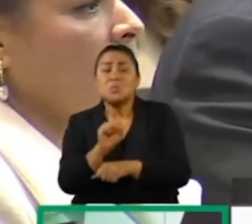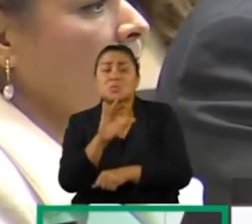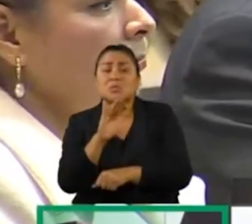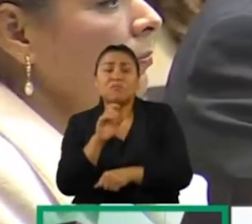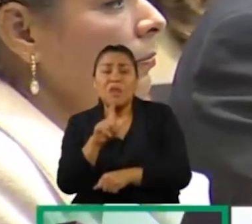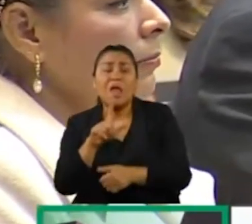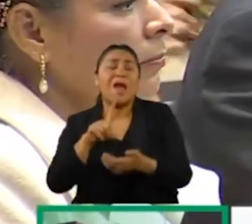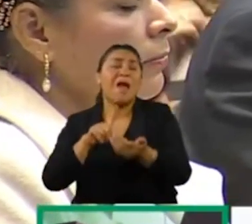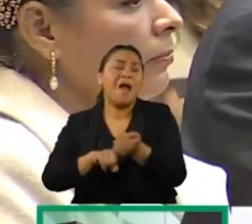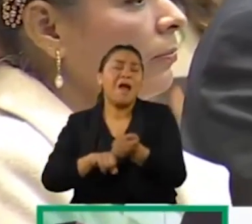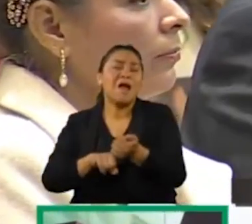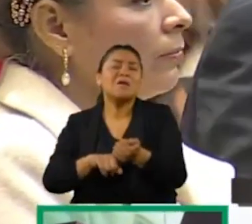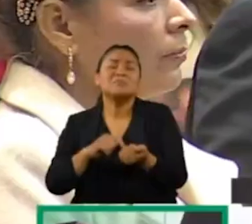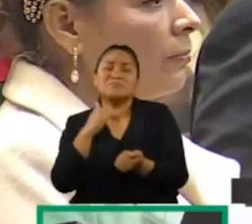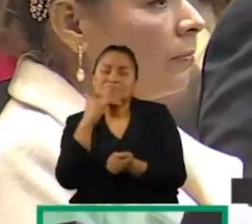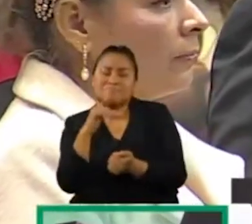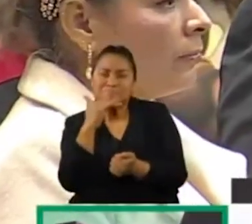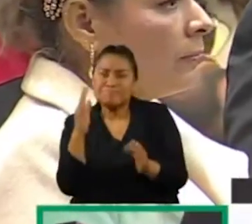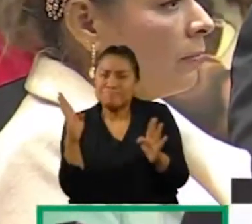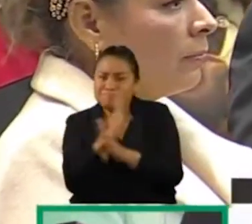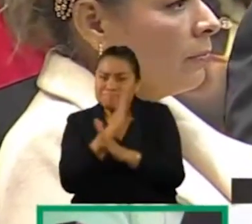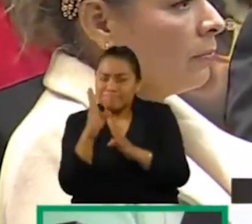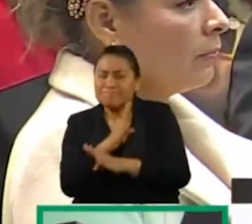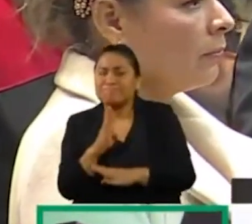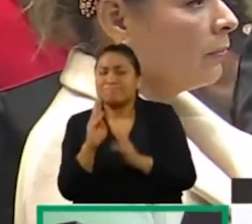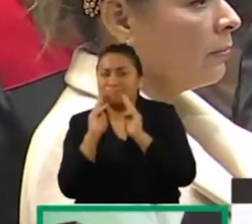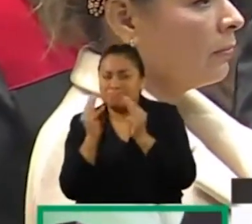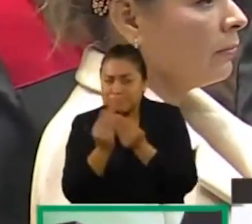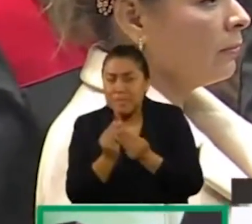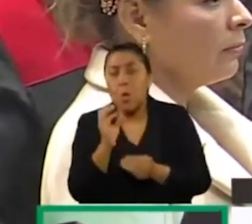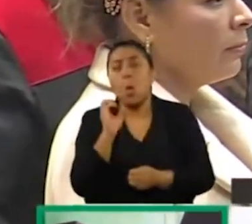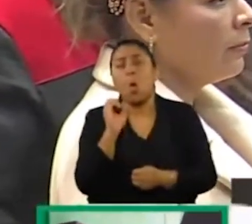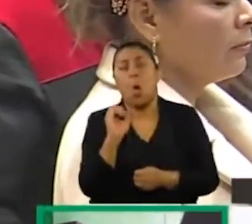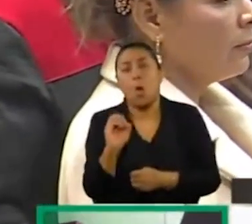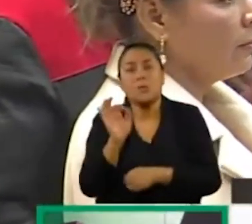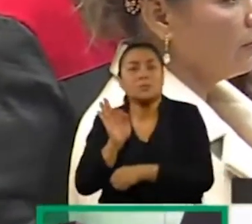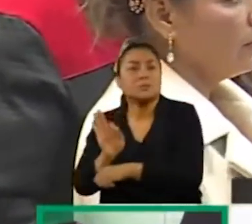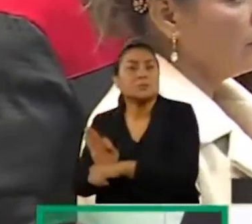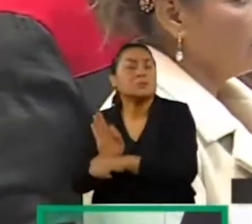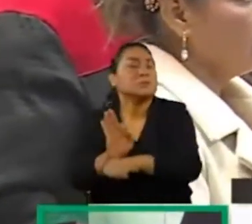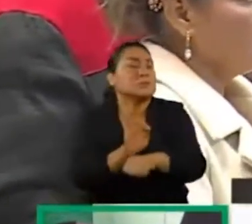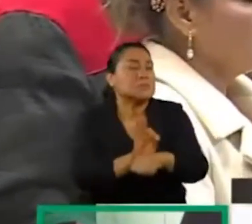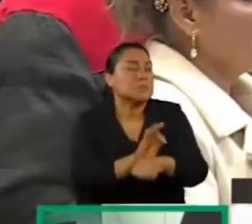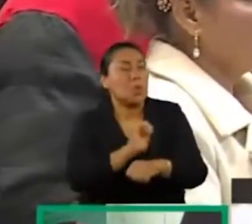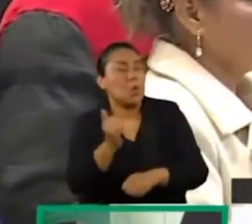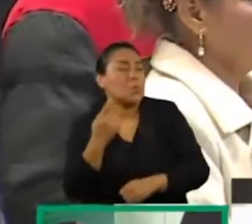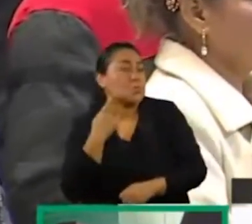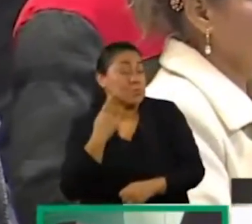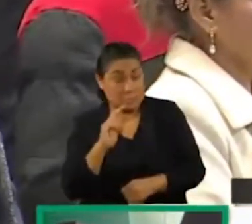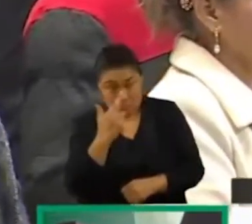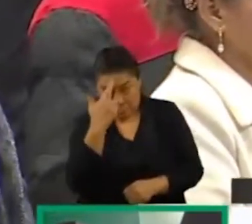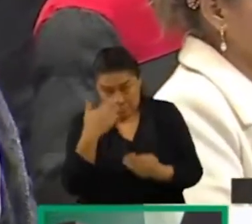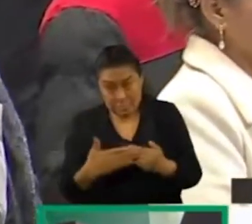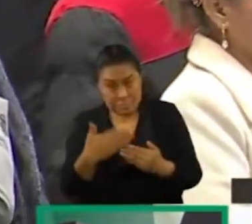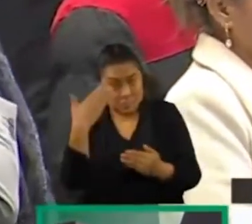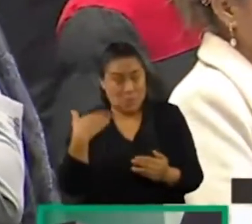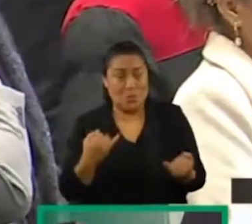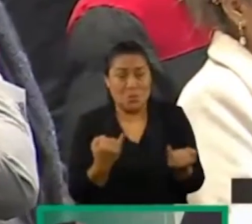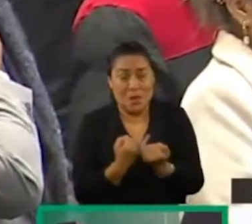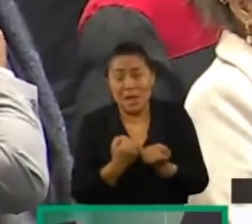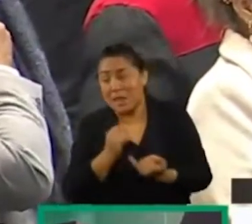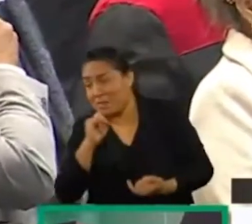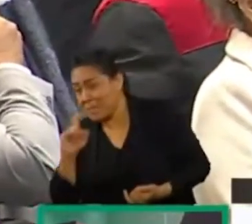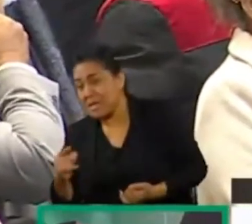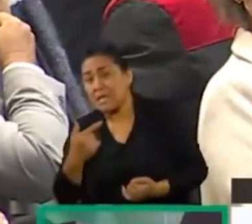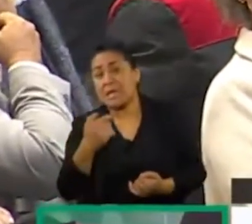por el crimen o subordinadas a los poderes fácticos, como fue el caso de Genaro García